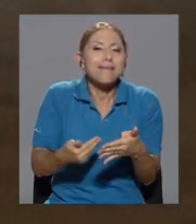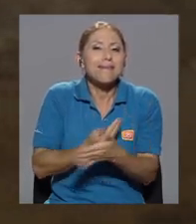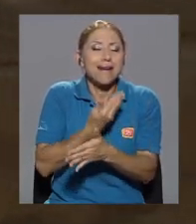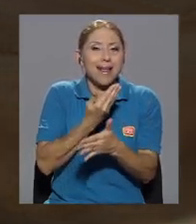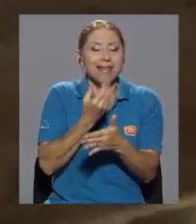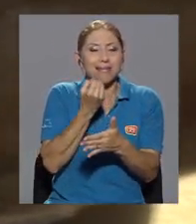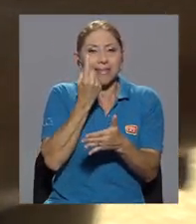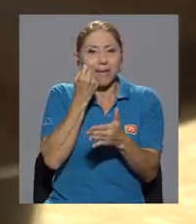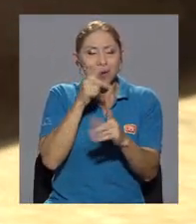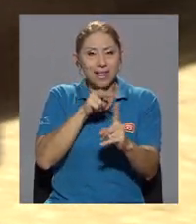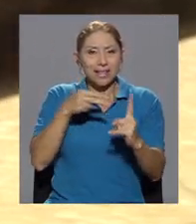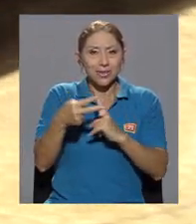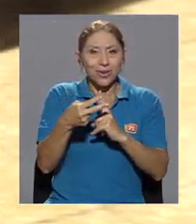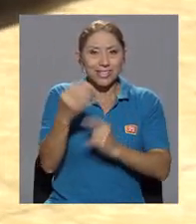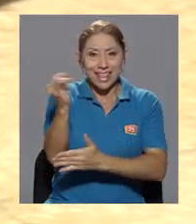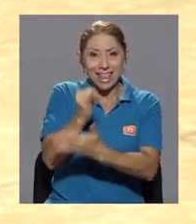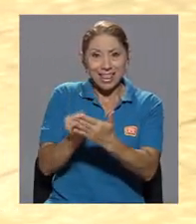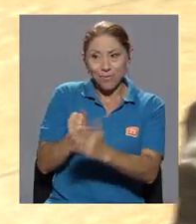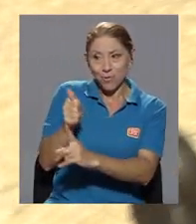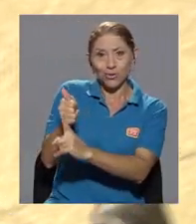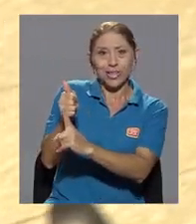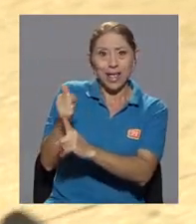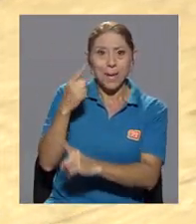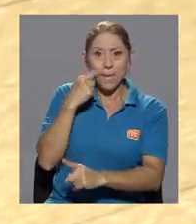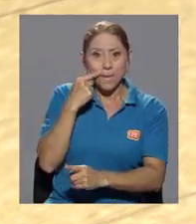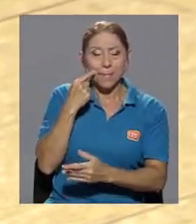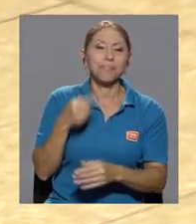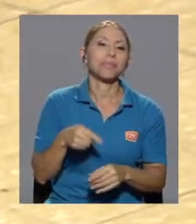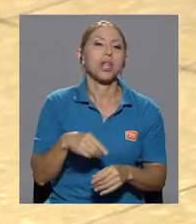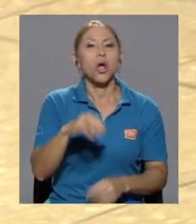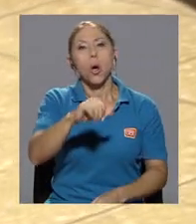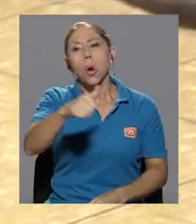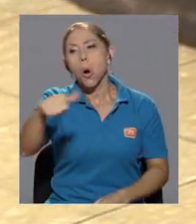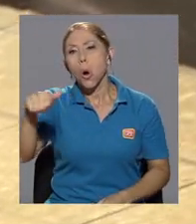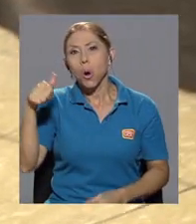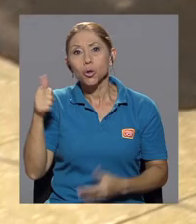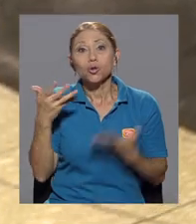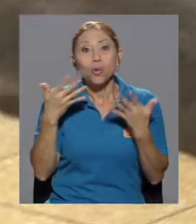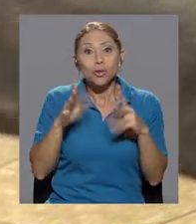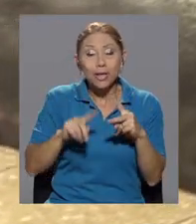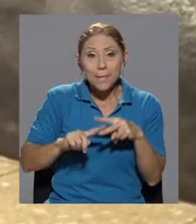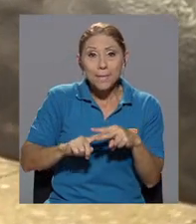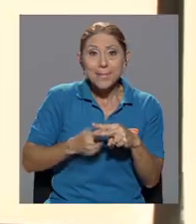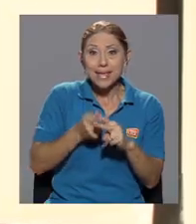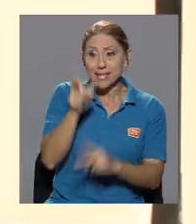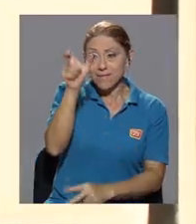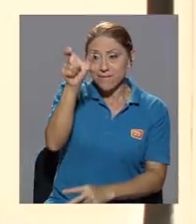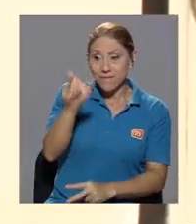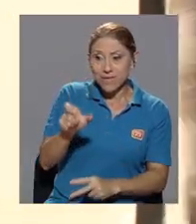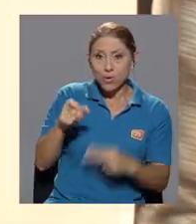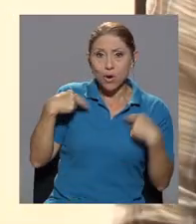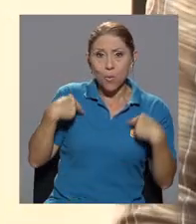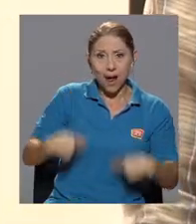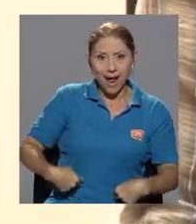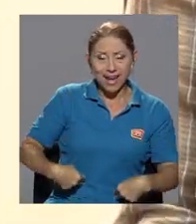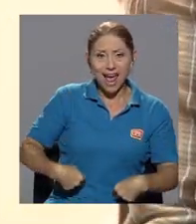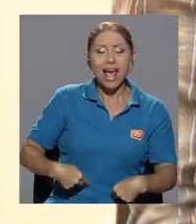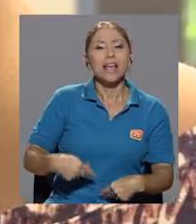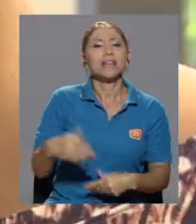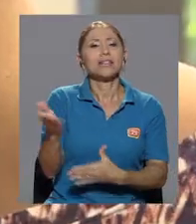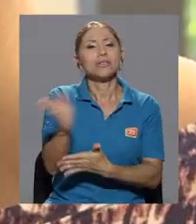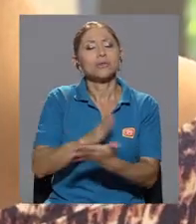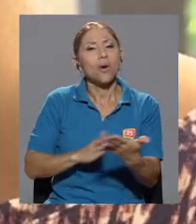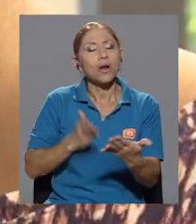mismo. Otros, por ejemplo, ya no empieza a aparecer la figura humana, son algunos